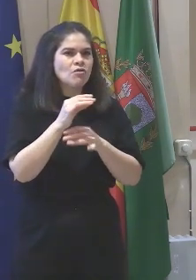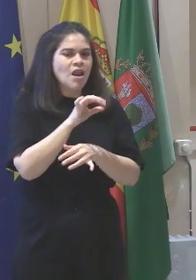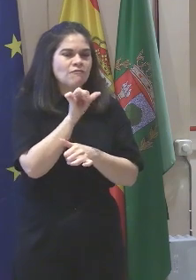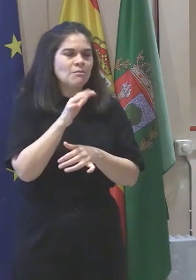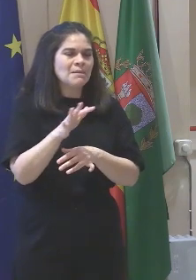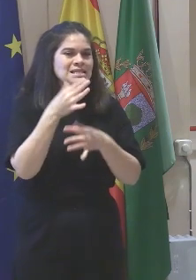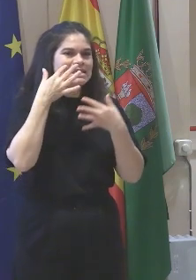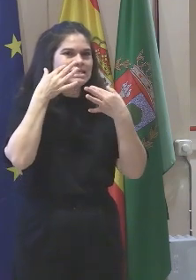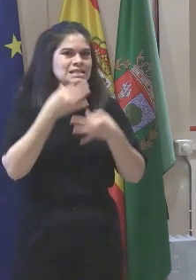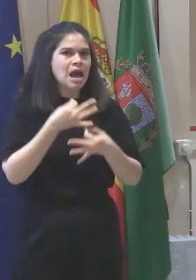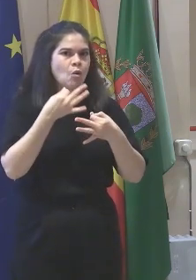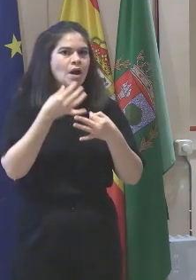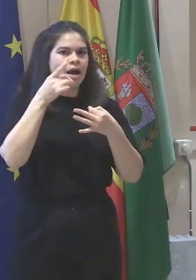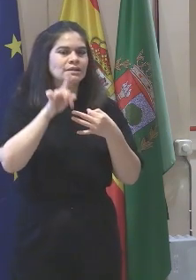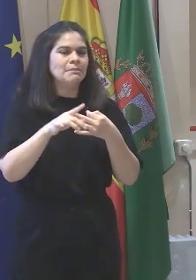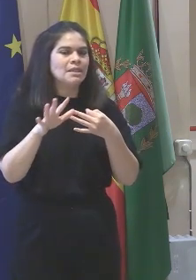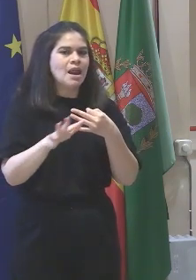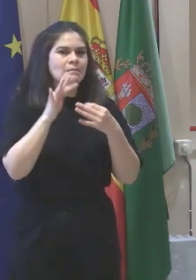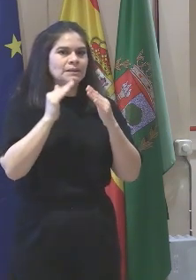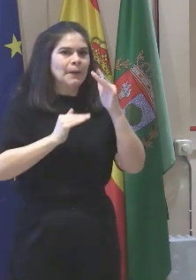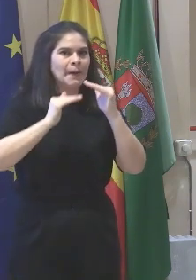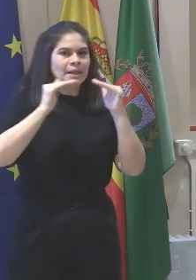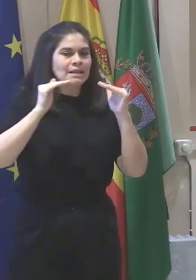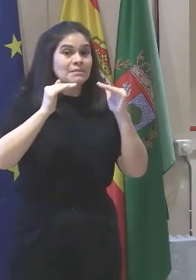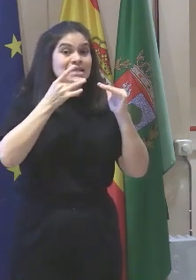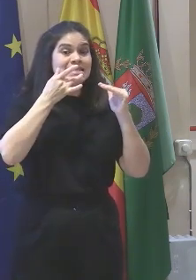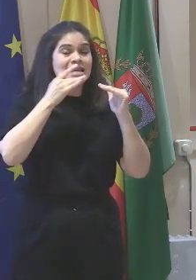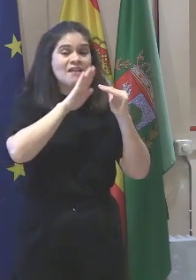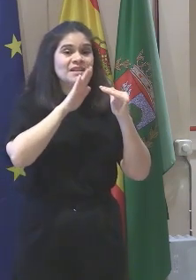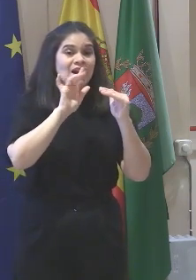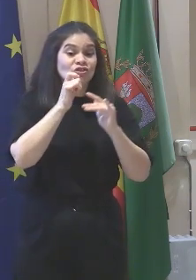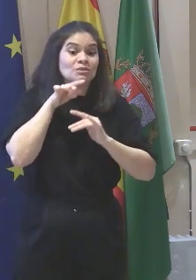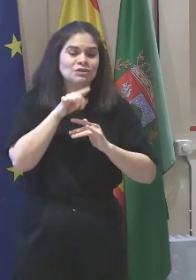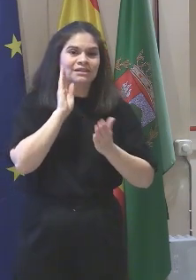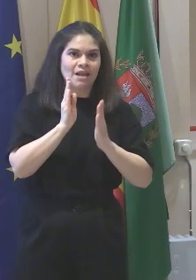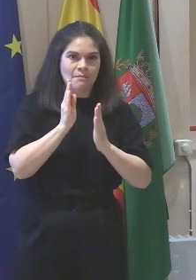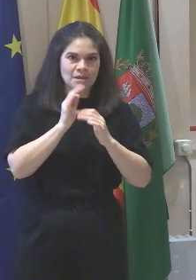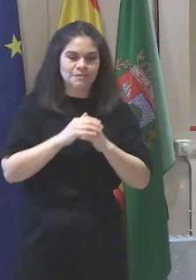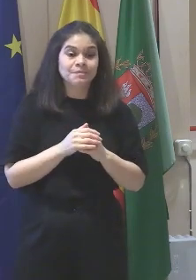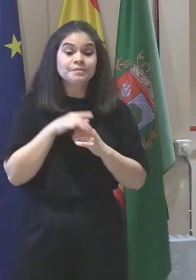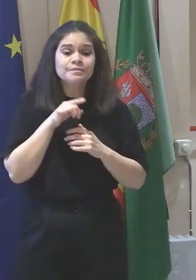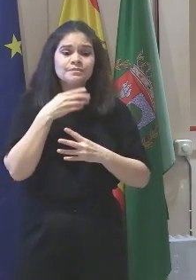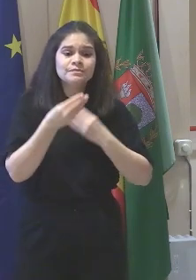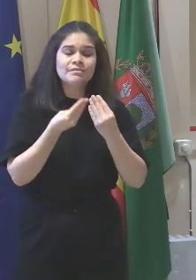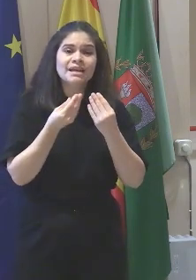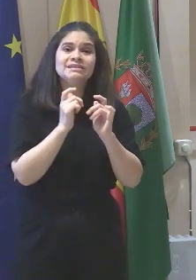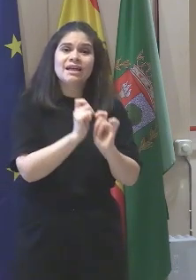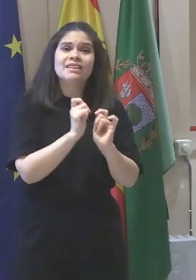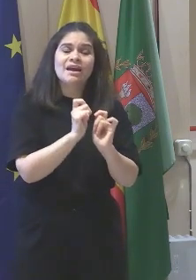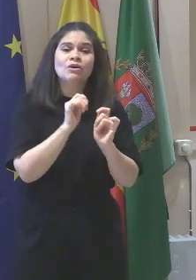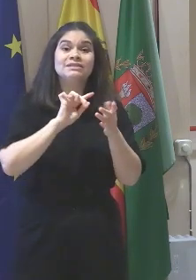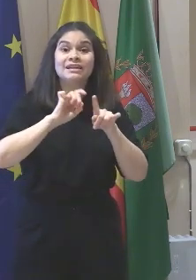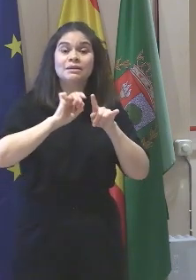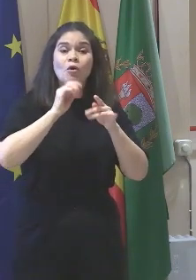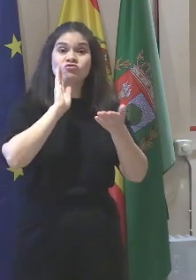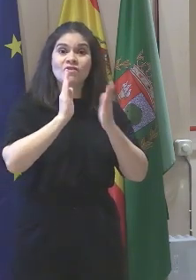sobre todo más equitativa si llegamos a disponer de estas terapias. Claro, esto va a hacer que se establezcan este tipo de